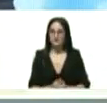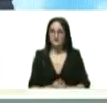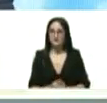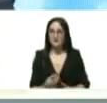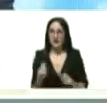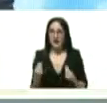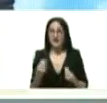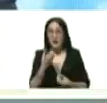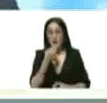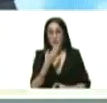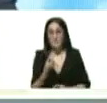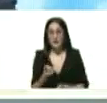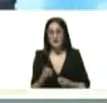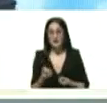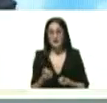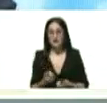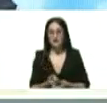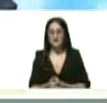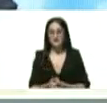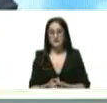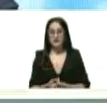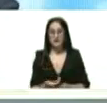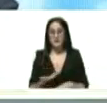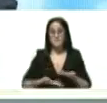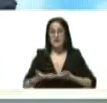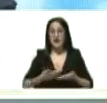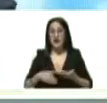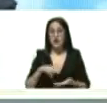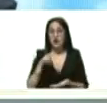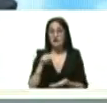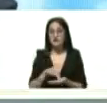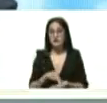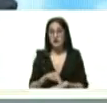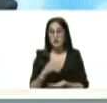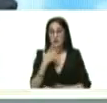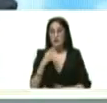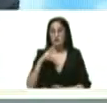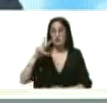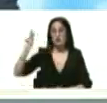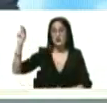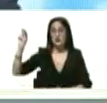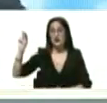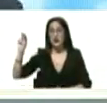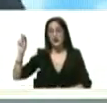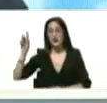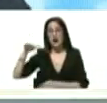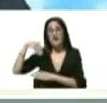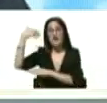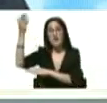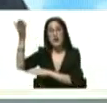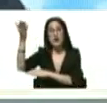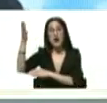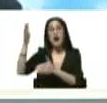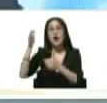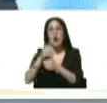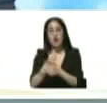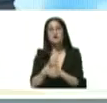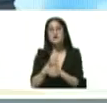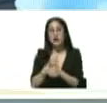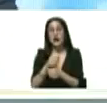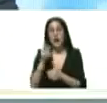calidad y buen precio en el mercado nacional. Y si se va para el exterior, las consiguen los